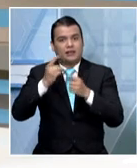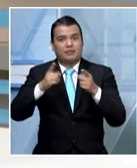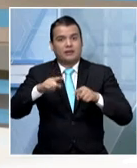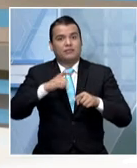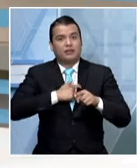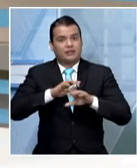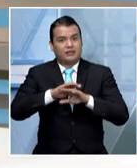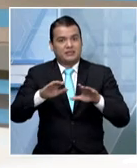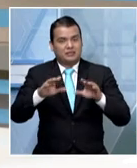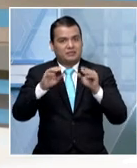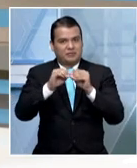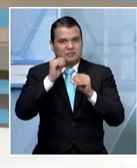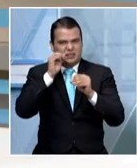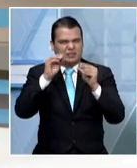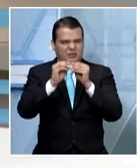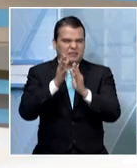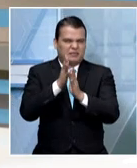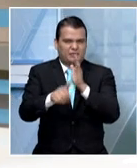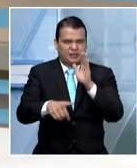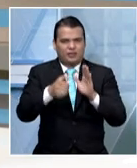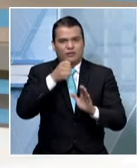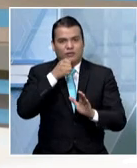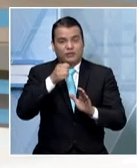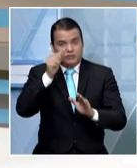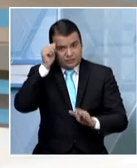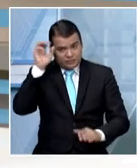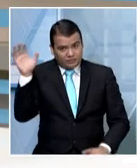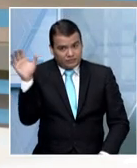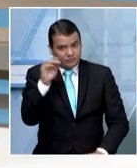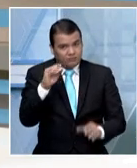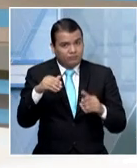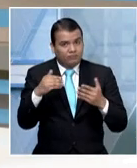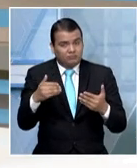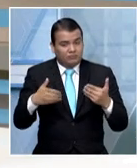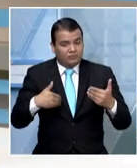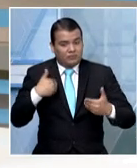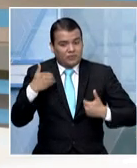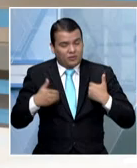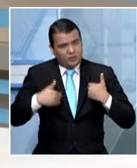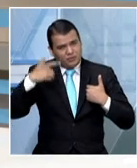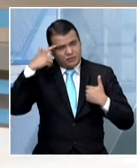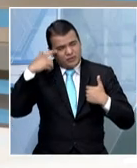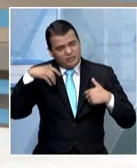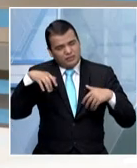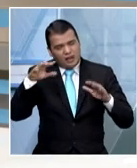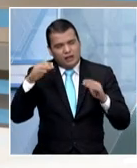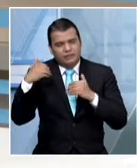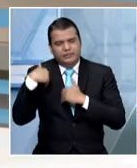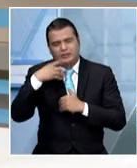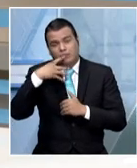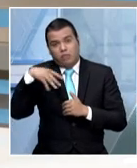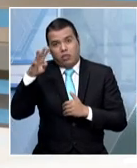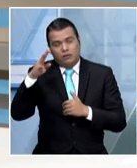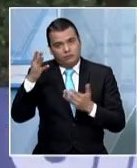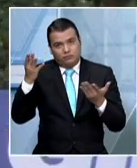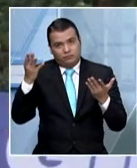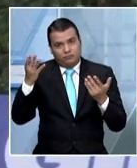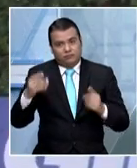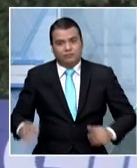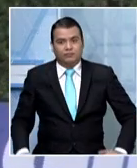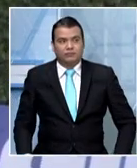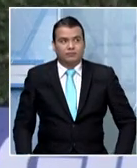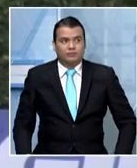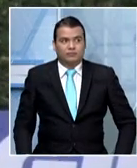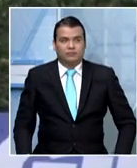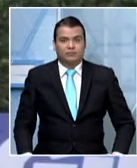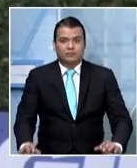aquí los deportes. Nos vemos mañana, Dios mediante, aquí en 90 Minutos. Pero antes recuerde que la alegría no te lleve a la irresponsabilidad. Bueno, ya Juan